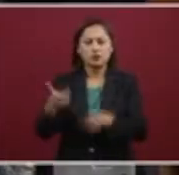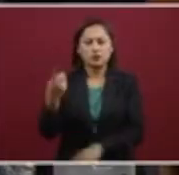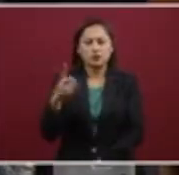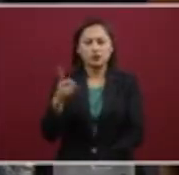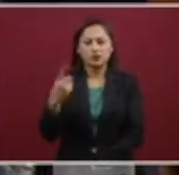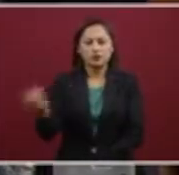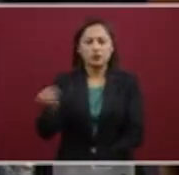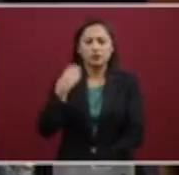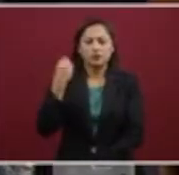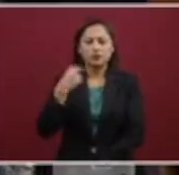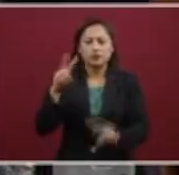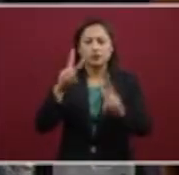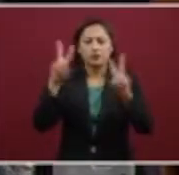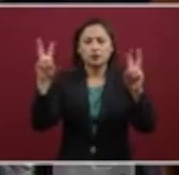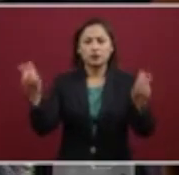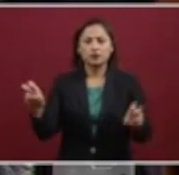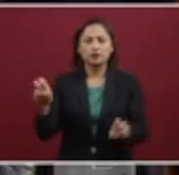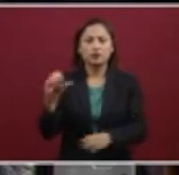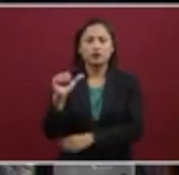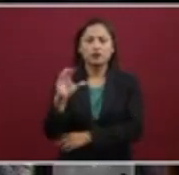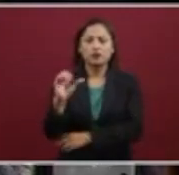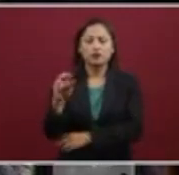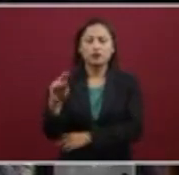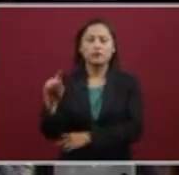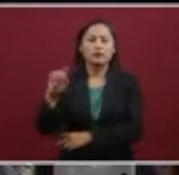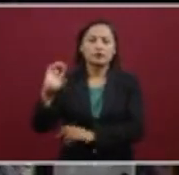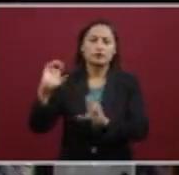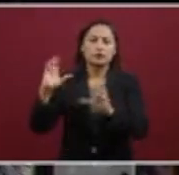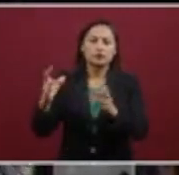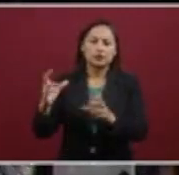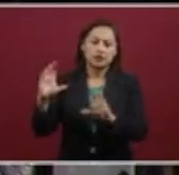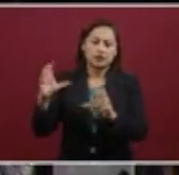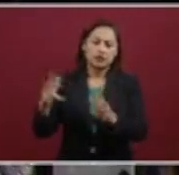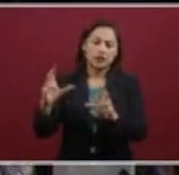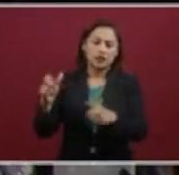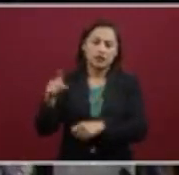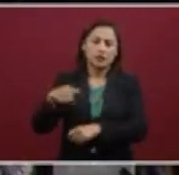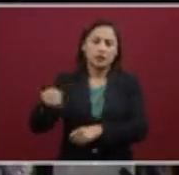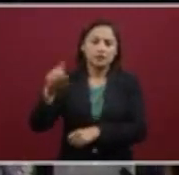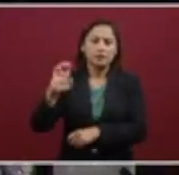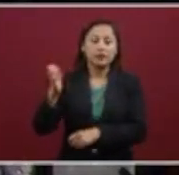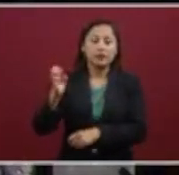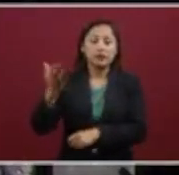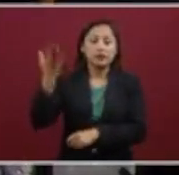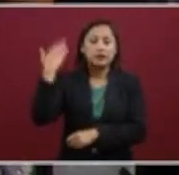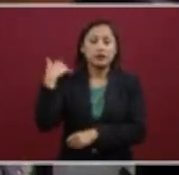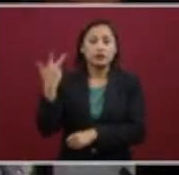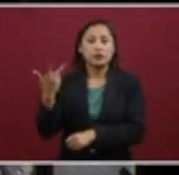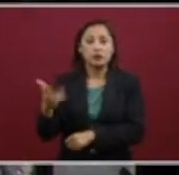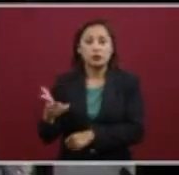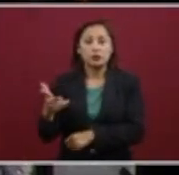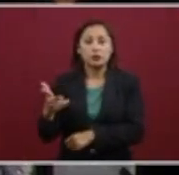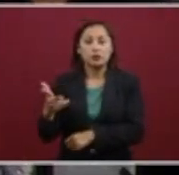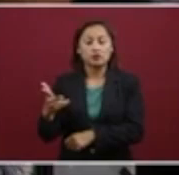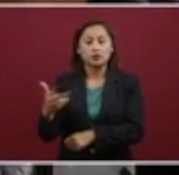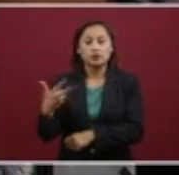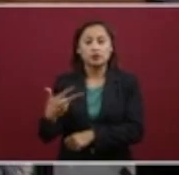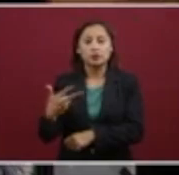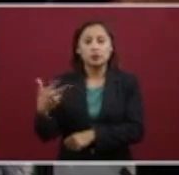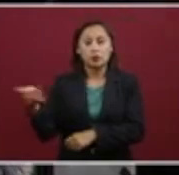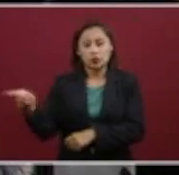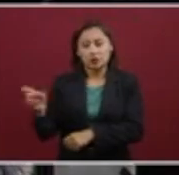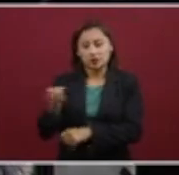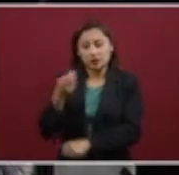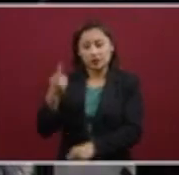caso del municipio de Aldama, en el estado de Chiapas. En enero, el 8 de enero, la secretaria Olga Sánchez